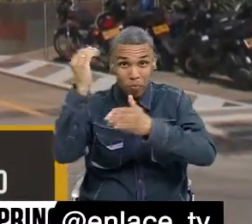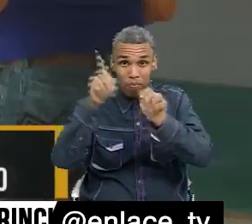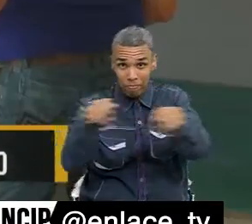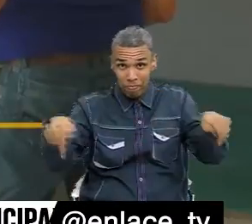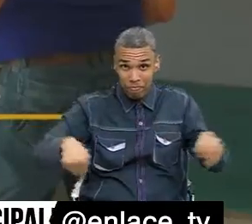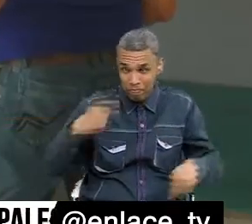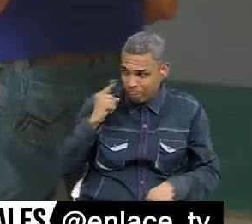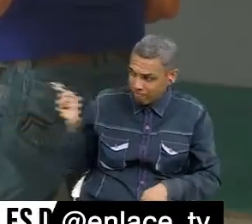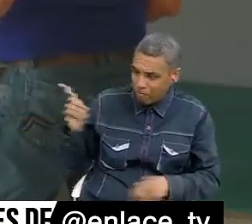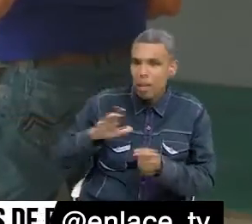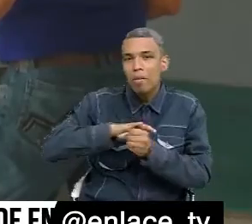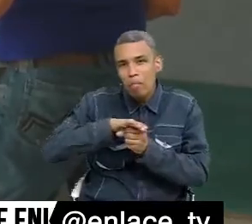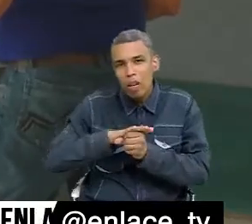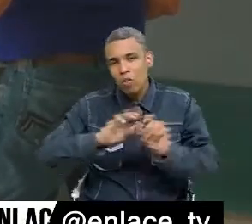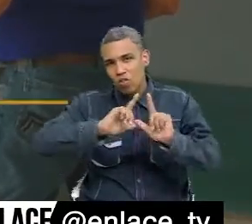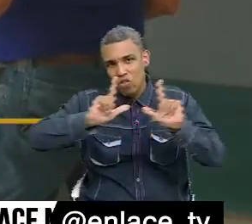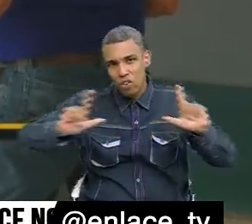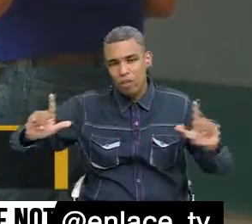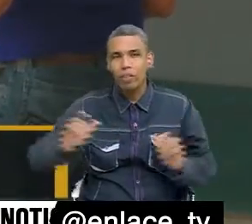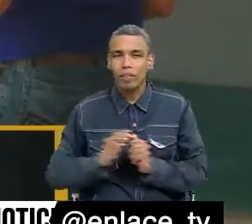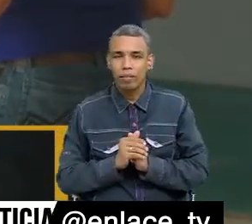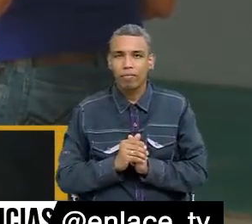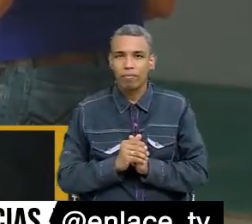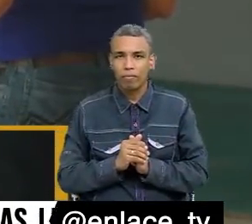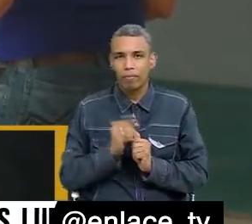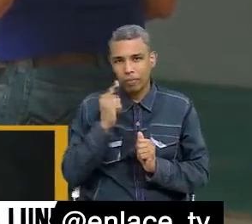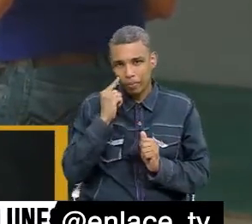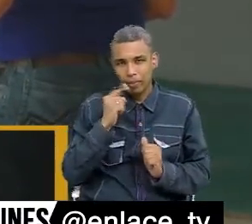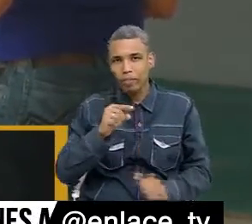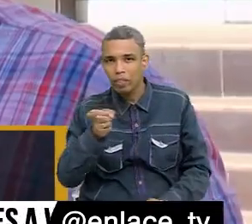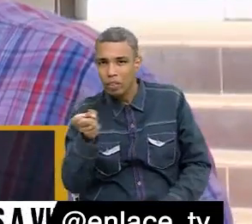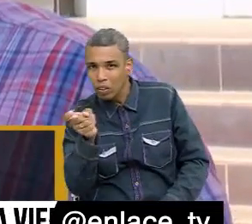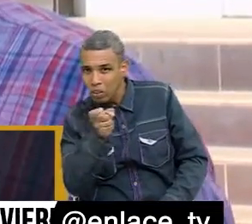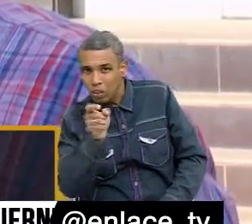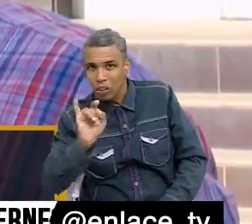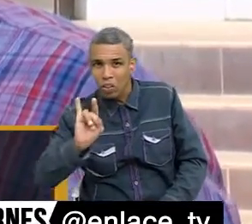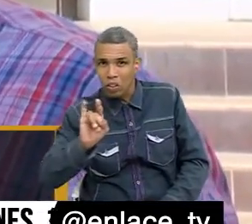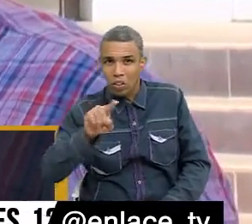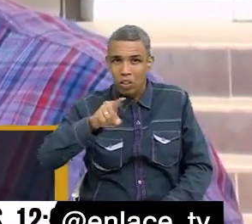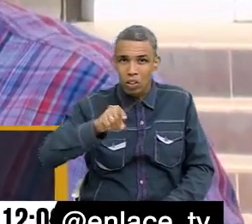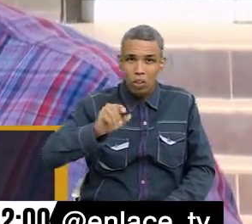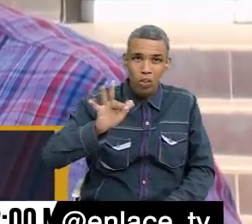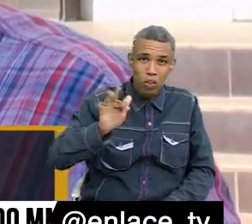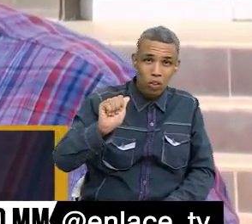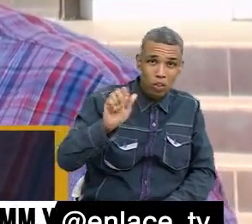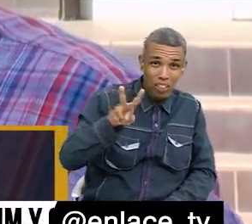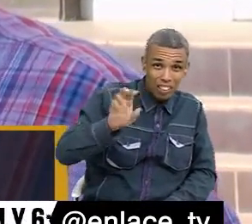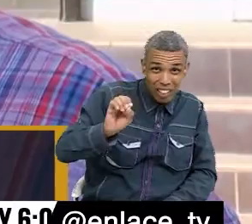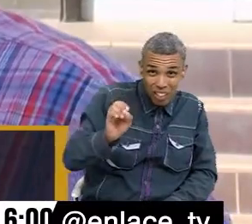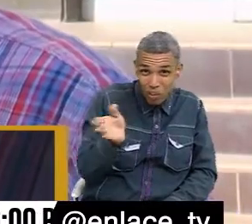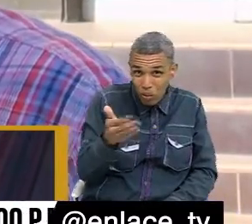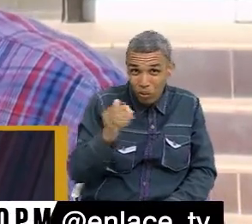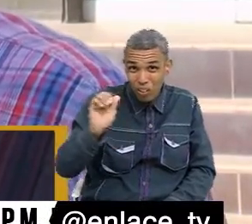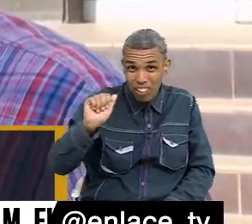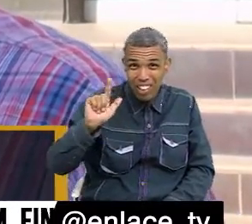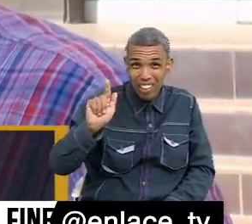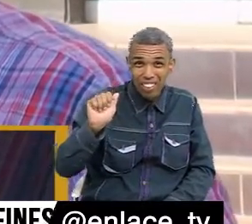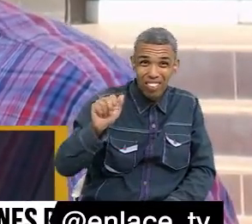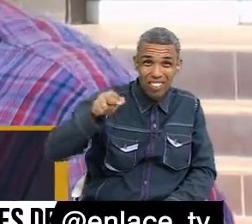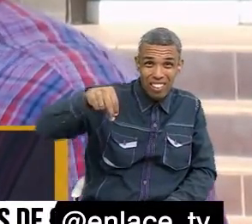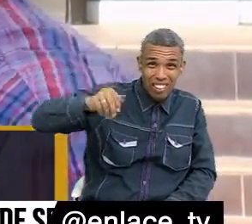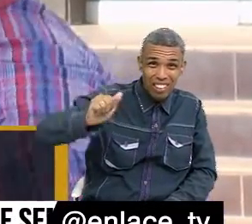del barrio La Libertad. El asesor Gustavo Afanador explica la distribución de este espacio. Pues la verdad que veníamos de unas situaciones que estaban pues en muy regular